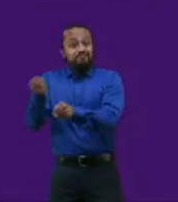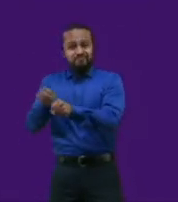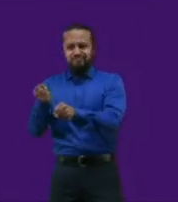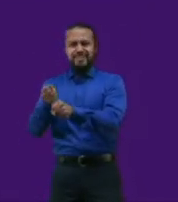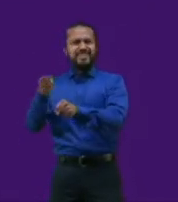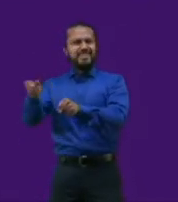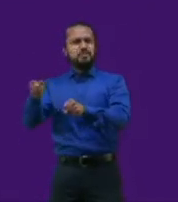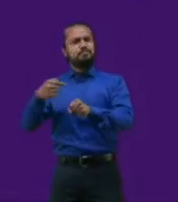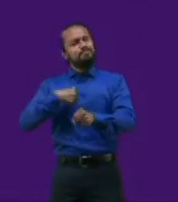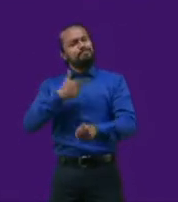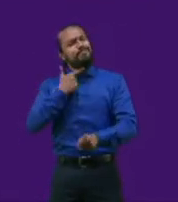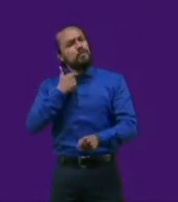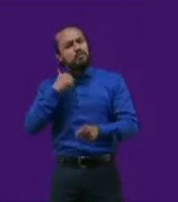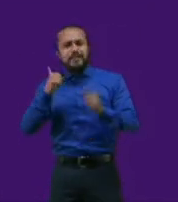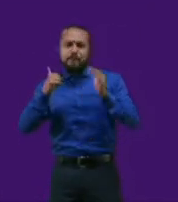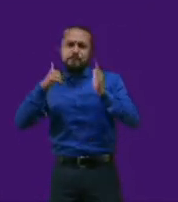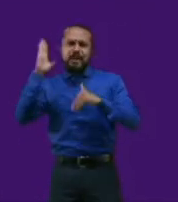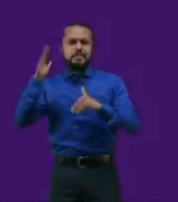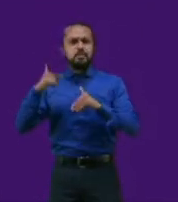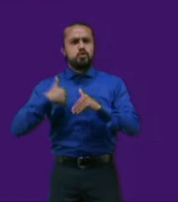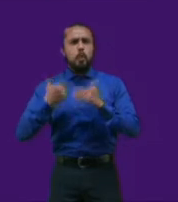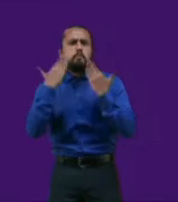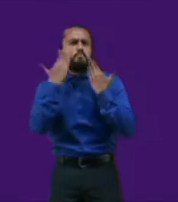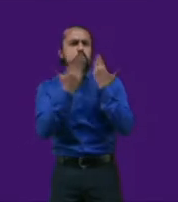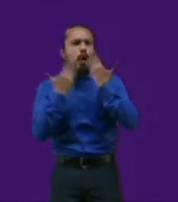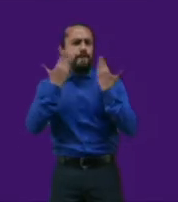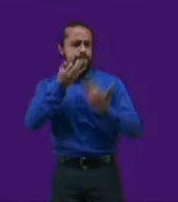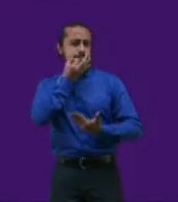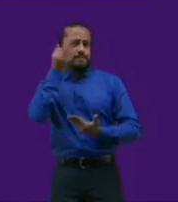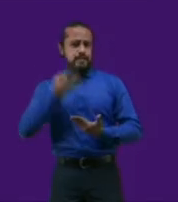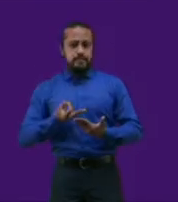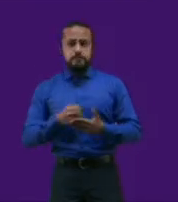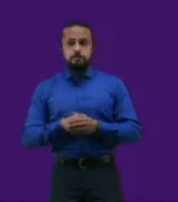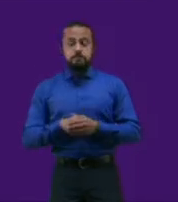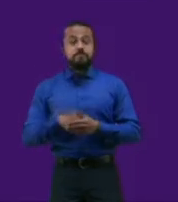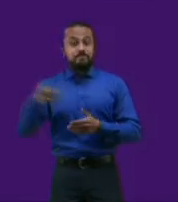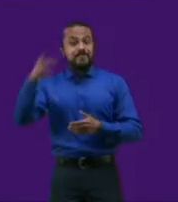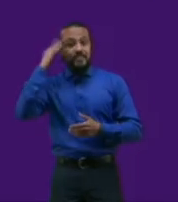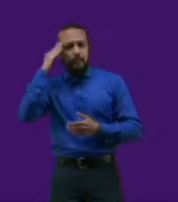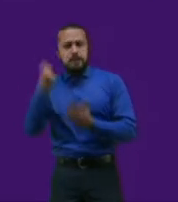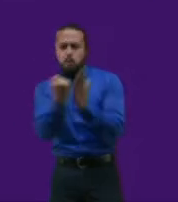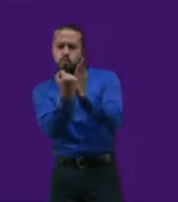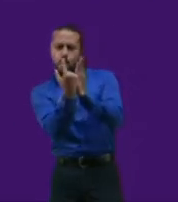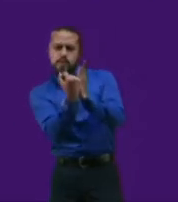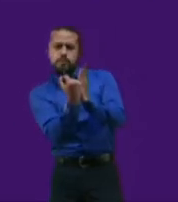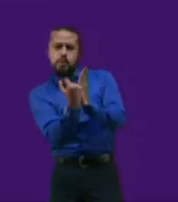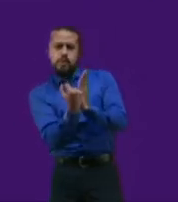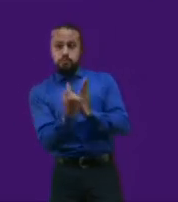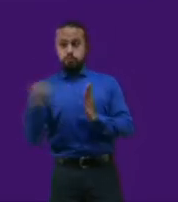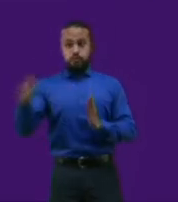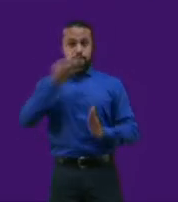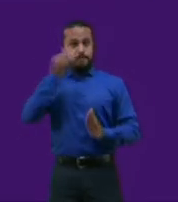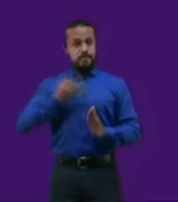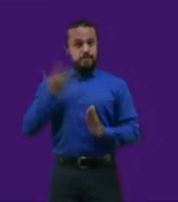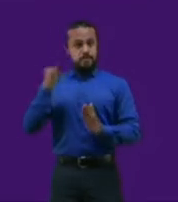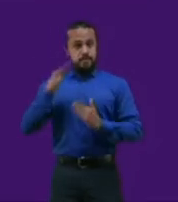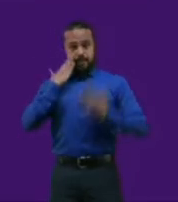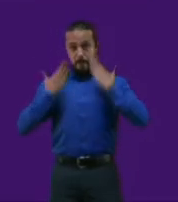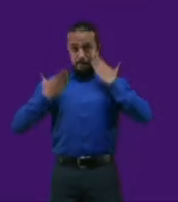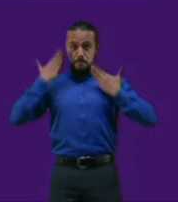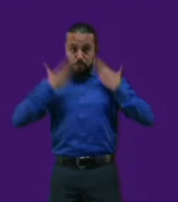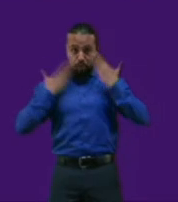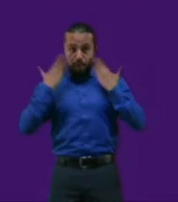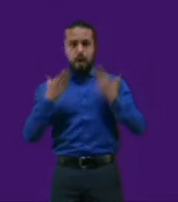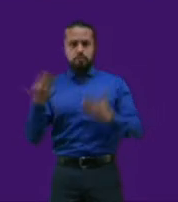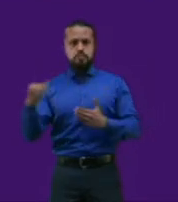lo que a mí me gusta es probarlo de verdad. Uno puede hacer muchas encuestas y muchas cosas, pero hasta que lo pruebas de verdad,